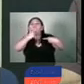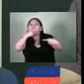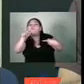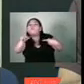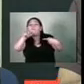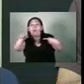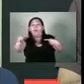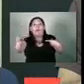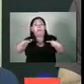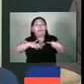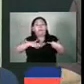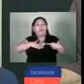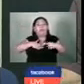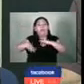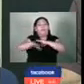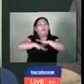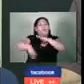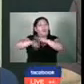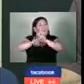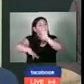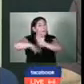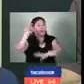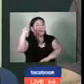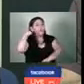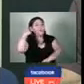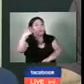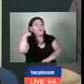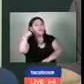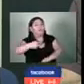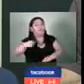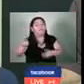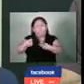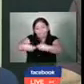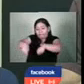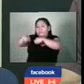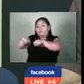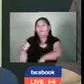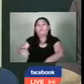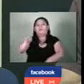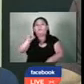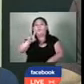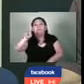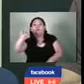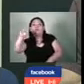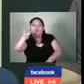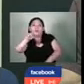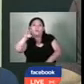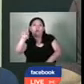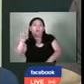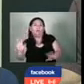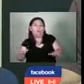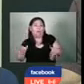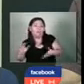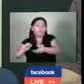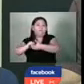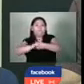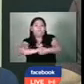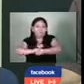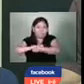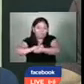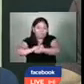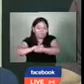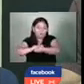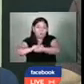tenga a la base los pilares fundamentales del convenio 102 que son la solidaridad